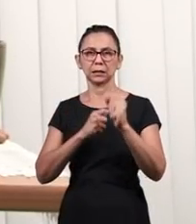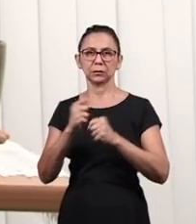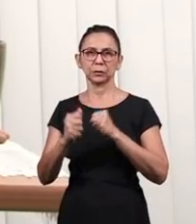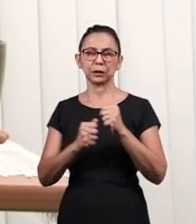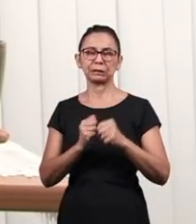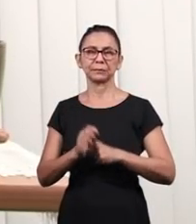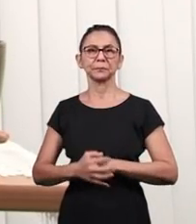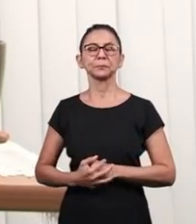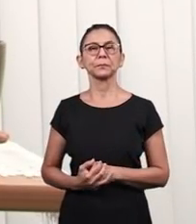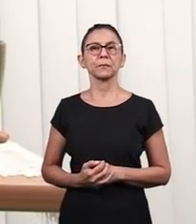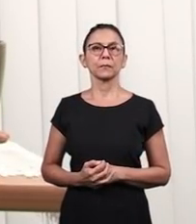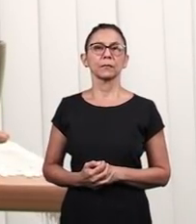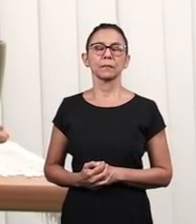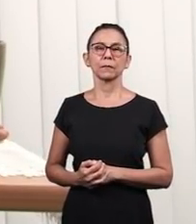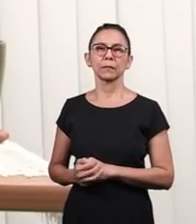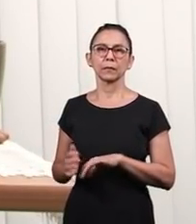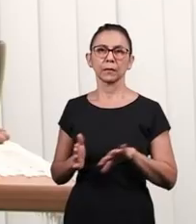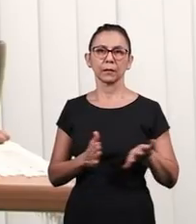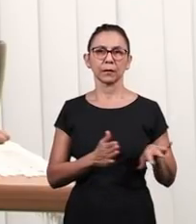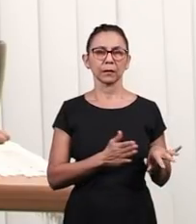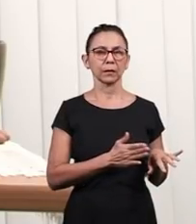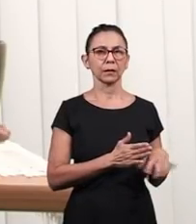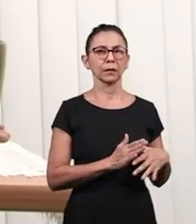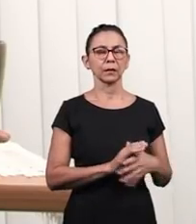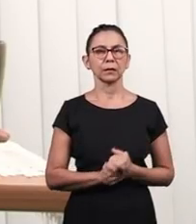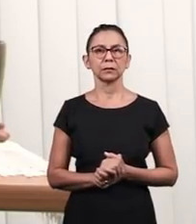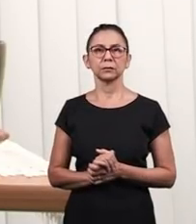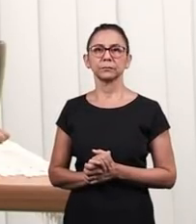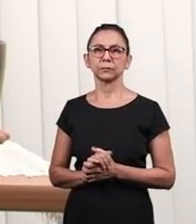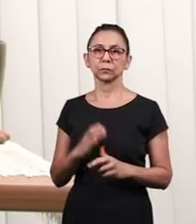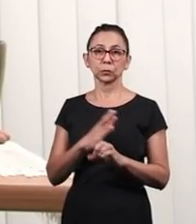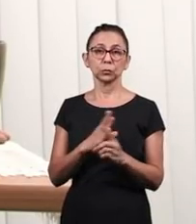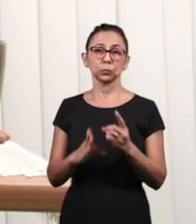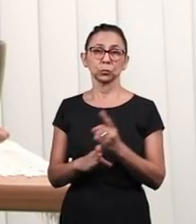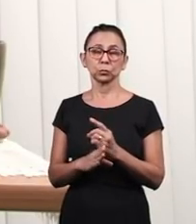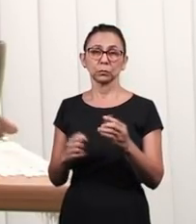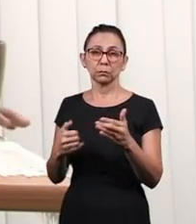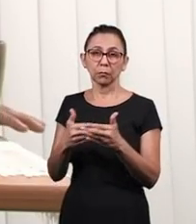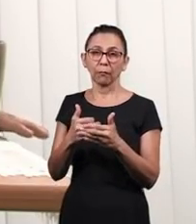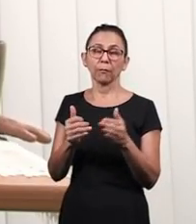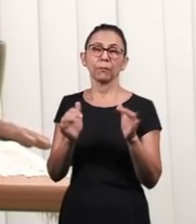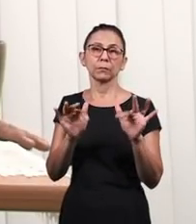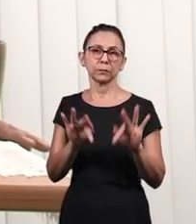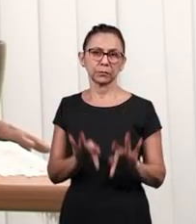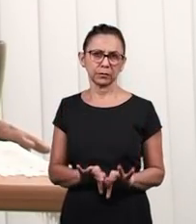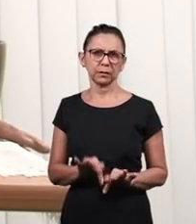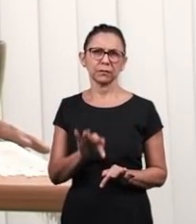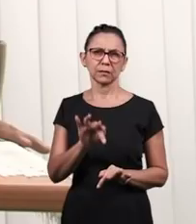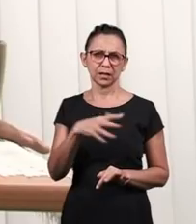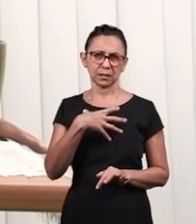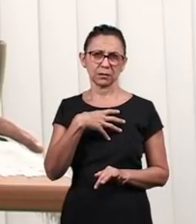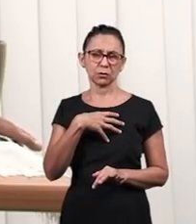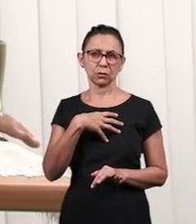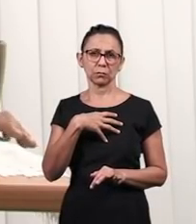Alabado sea el nombre del Señor. Mis hermanos, estamos llegando al final de este culto. Por cierto, el Señor ya